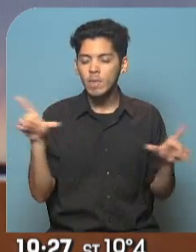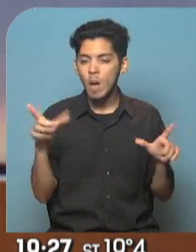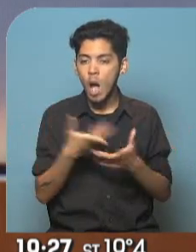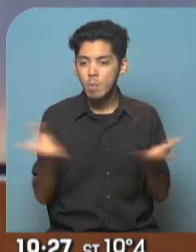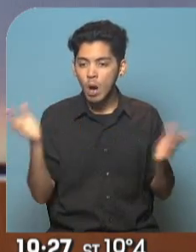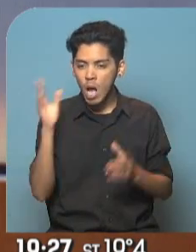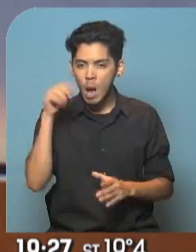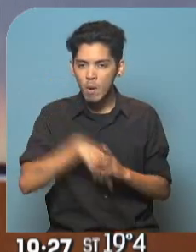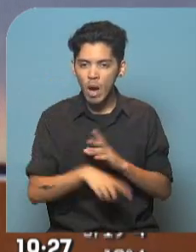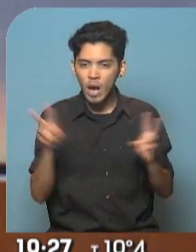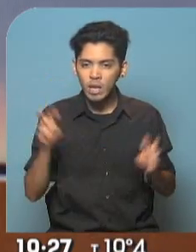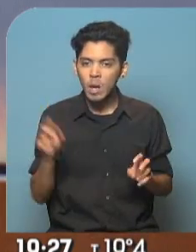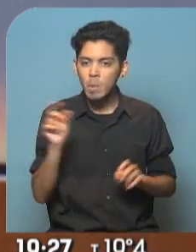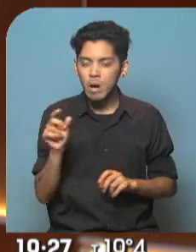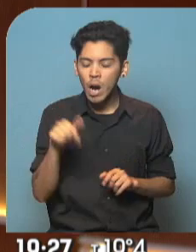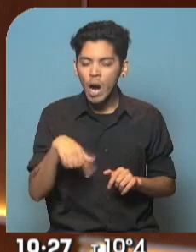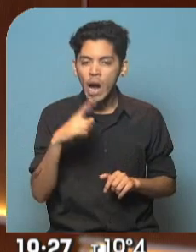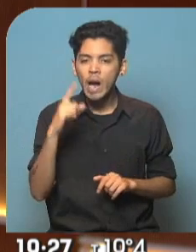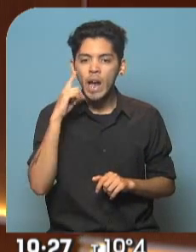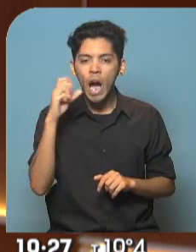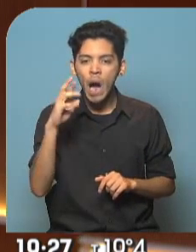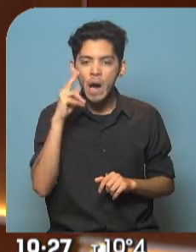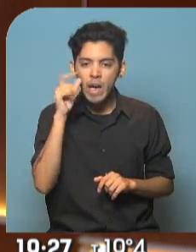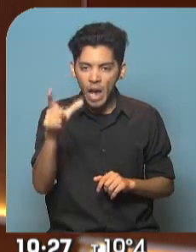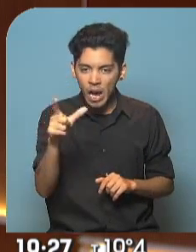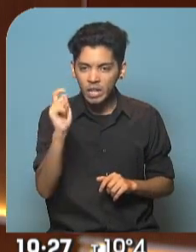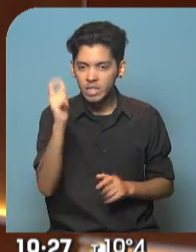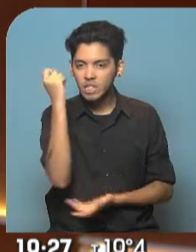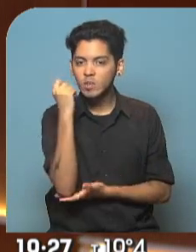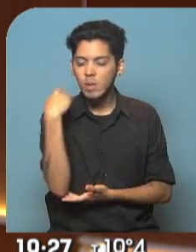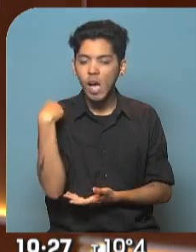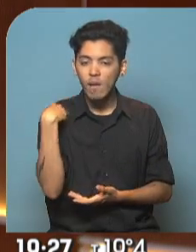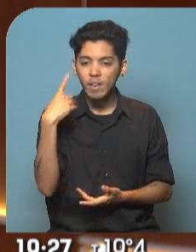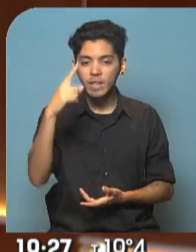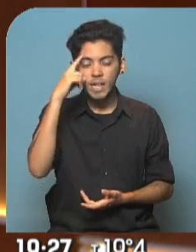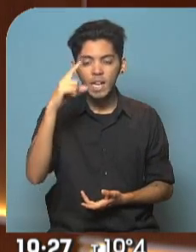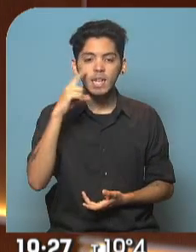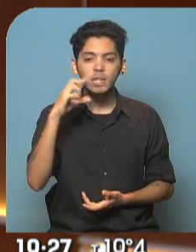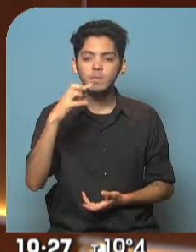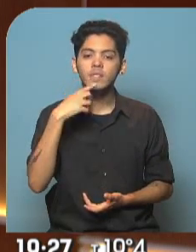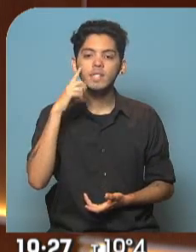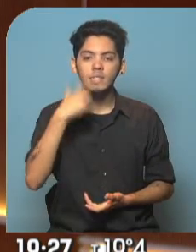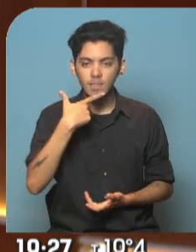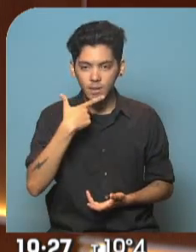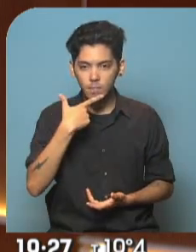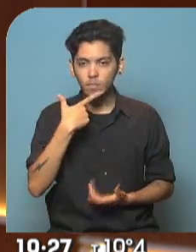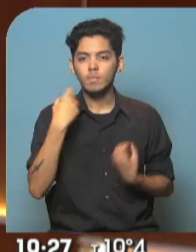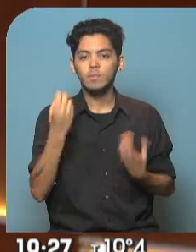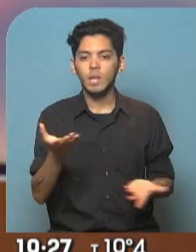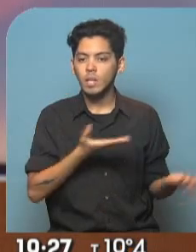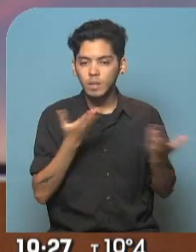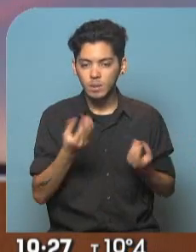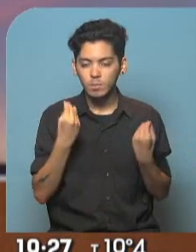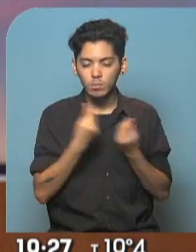profundizar un poco y hoy tenemos a gabriel cell por que es economista jefe de elipsis bienvenido como estas muchas gracias placer hasta acá